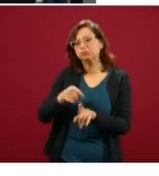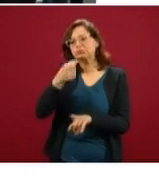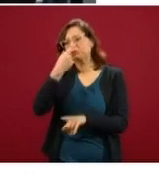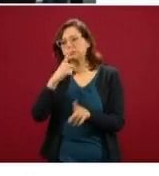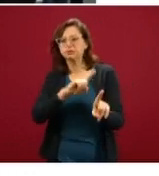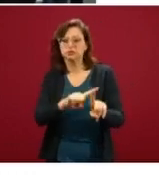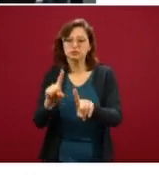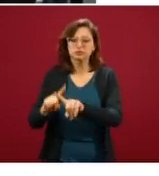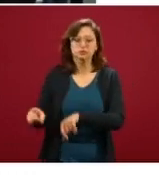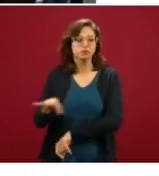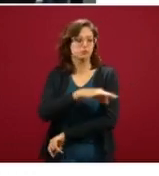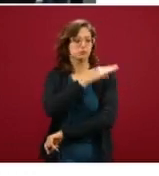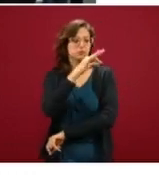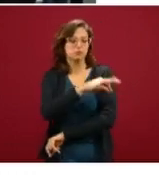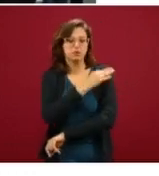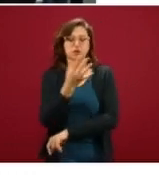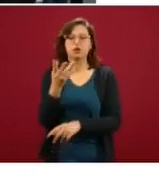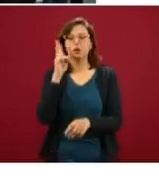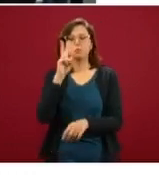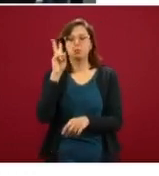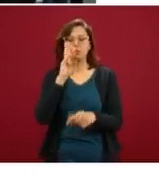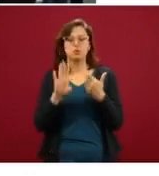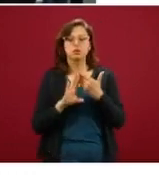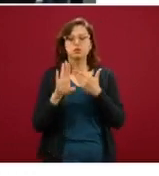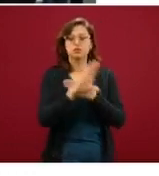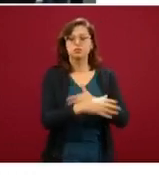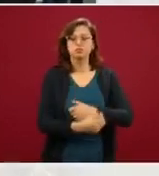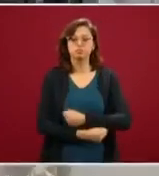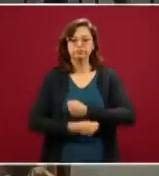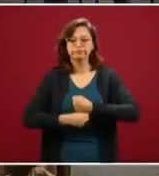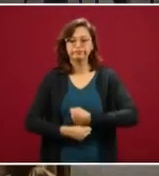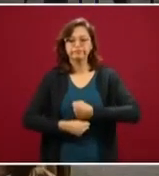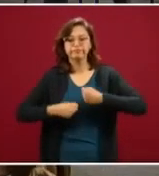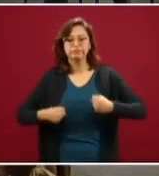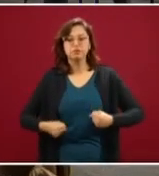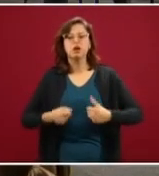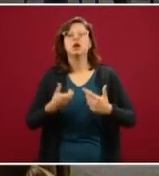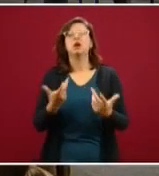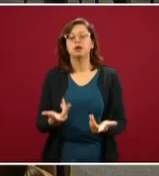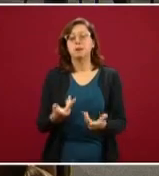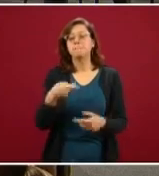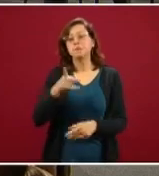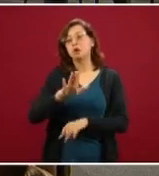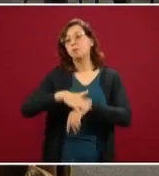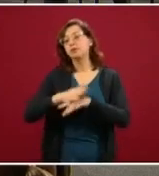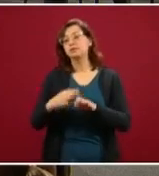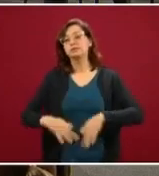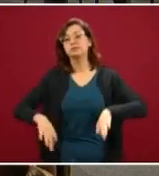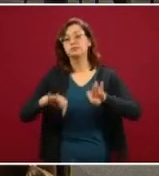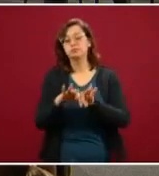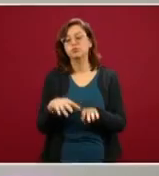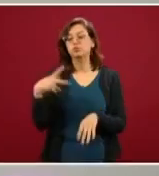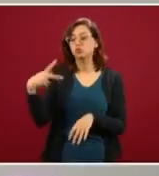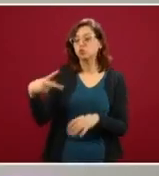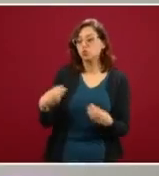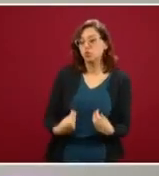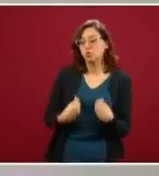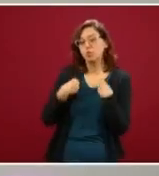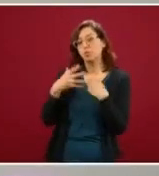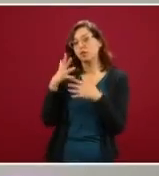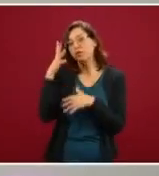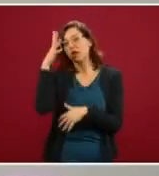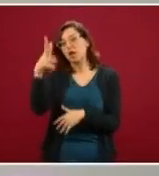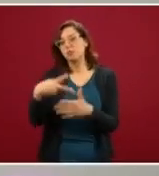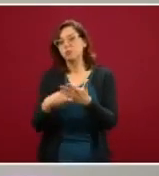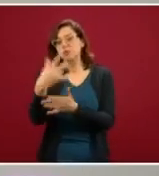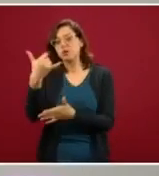adicciones, sobrepeso, obesidad, pero nos enfocamos particularmente en que tengan un proyecto de vida, que no estén